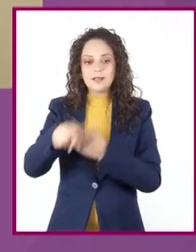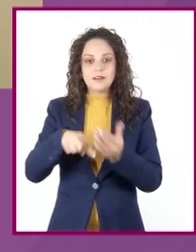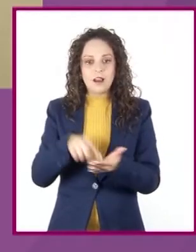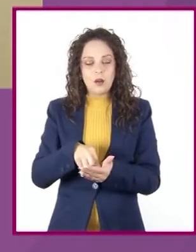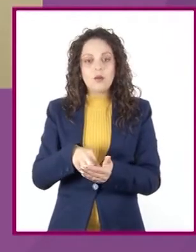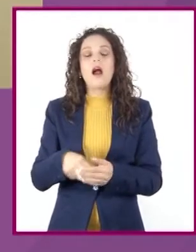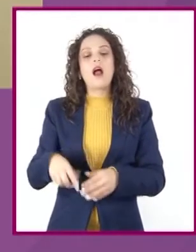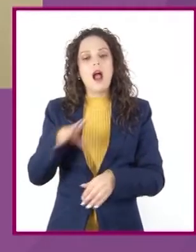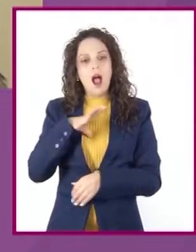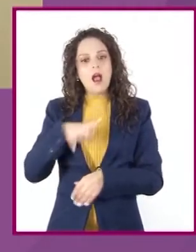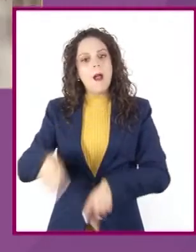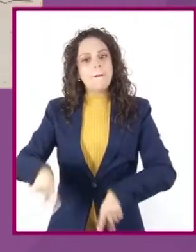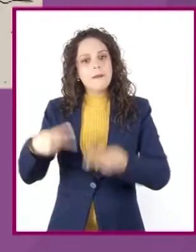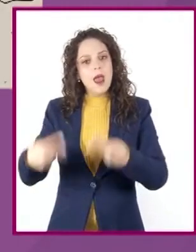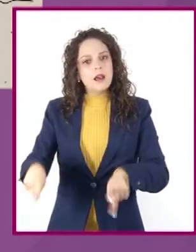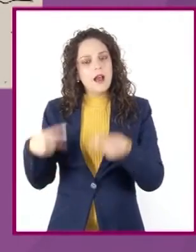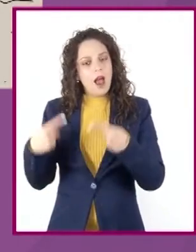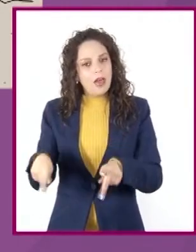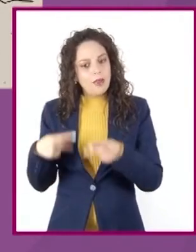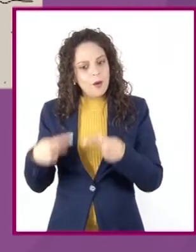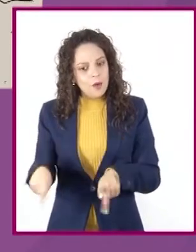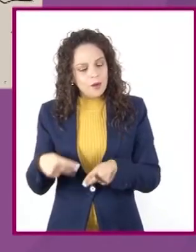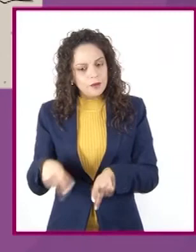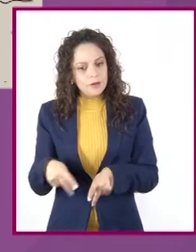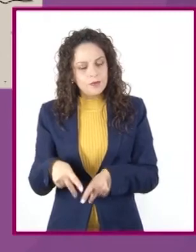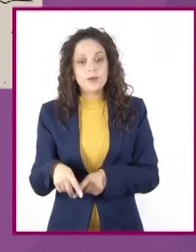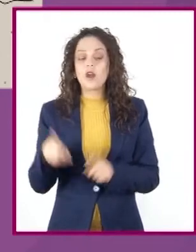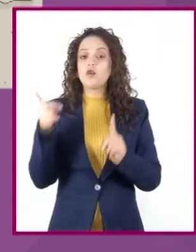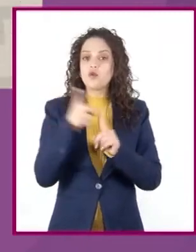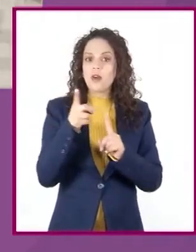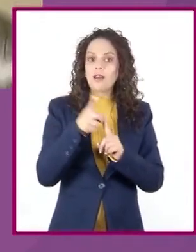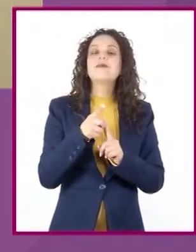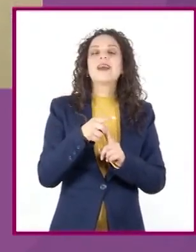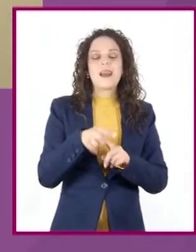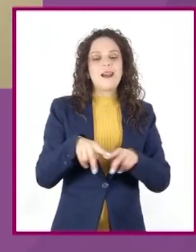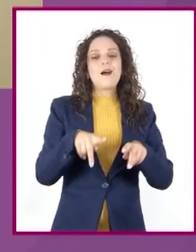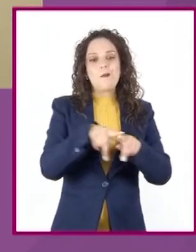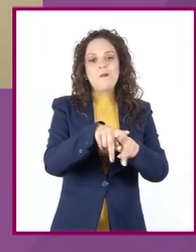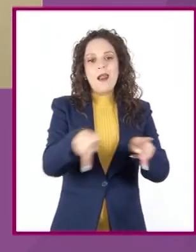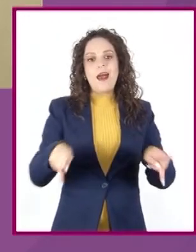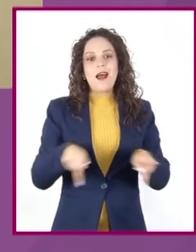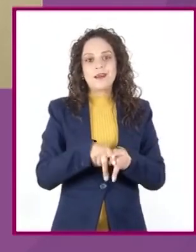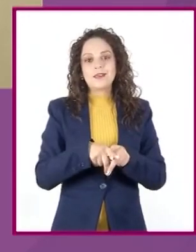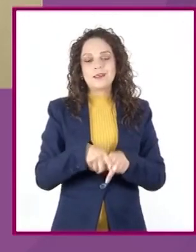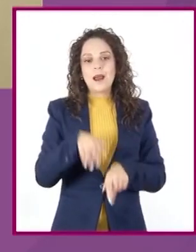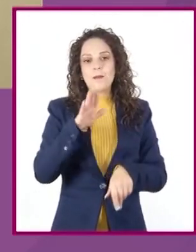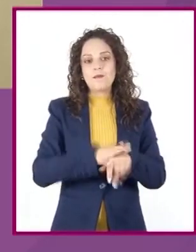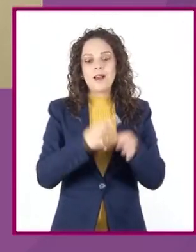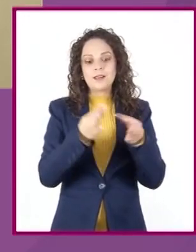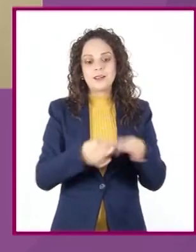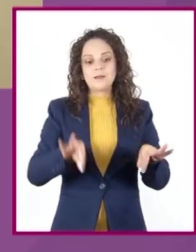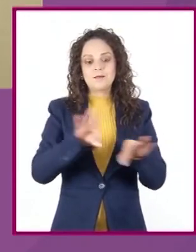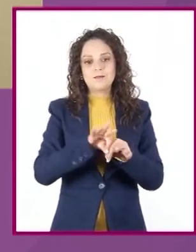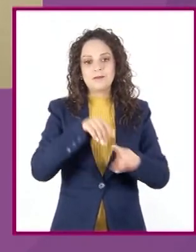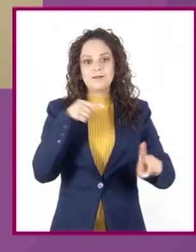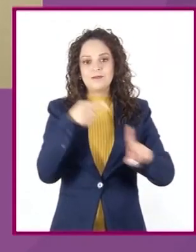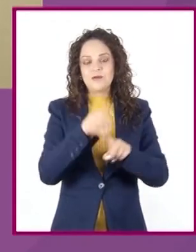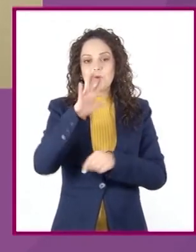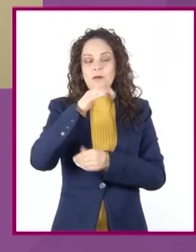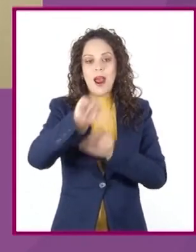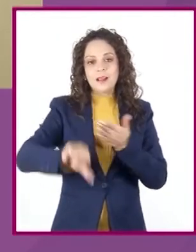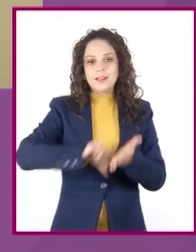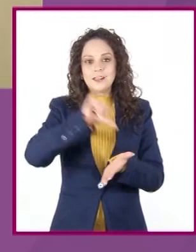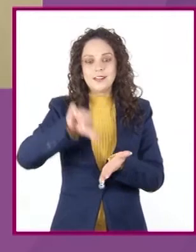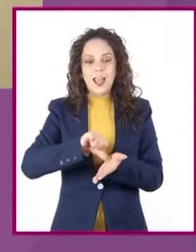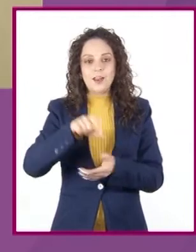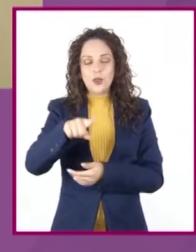mercado, posiblemente ubicado en la plaza principal. Esta plaza era el corazón de la ciudad